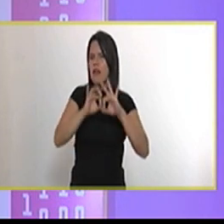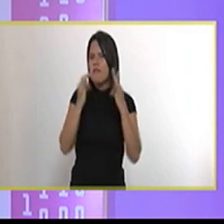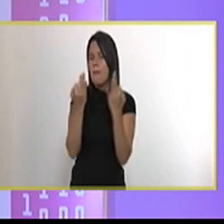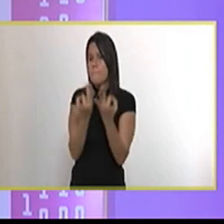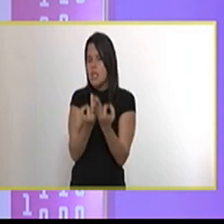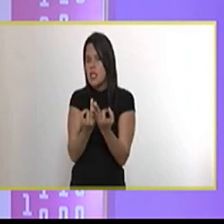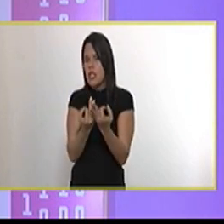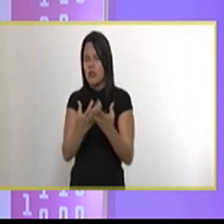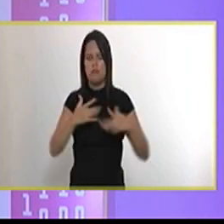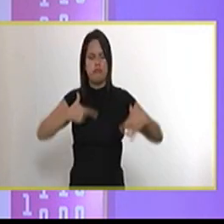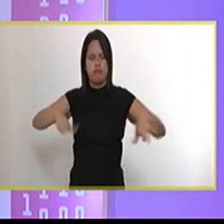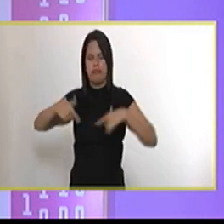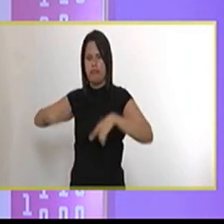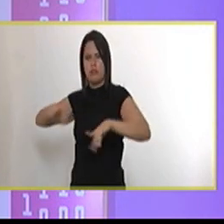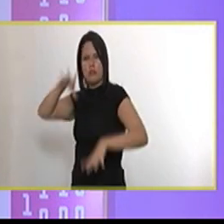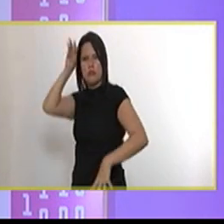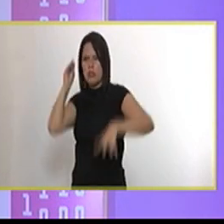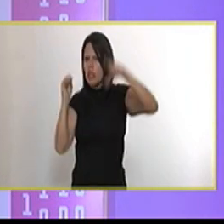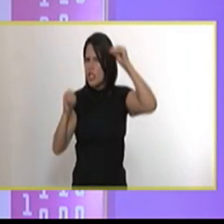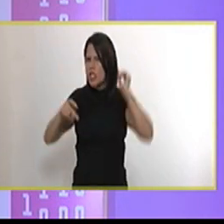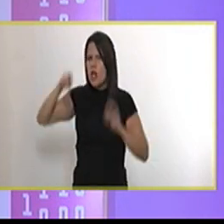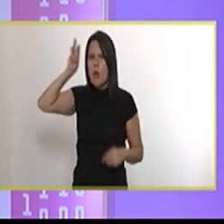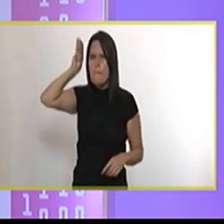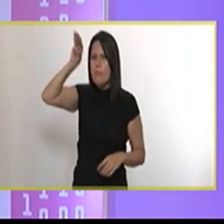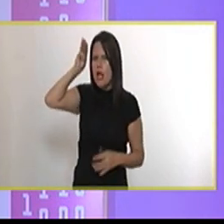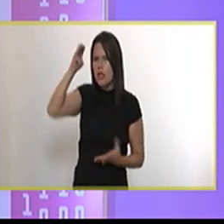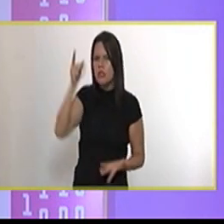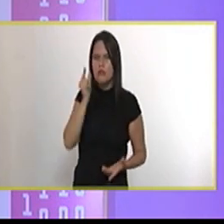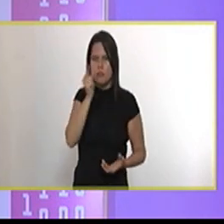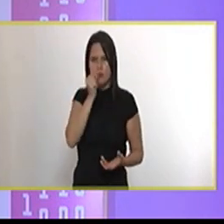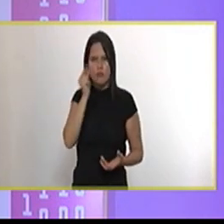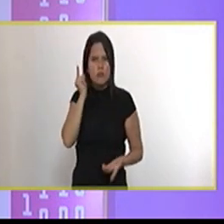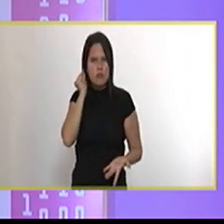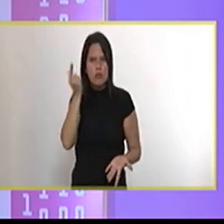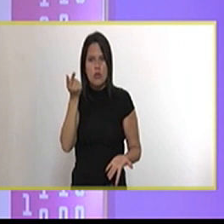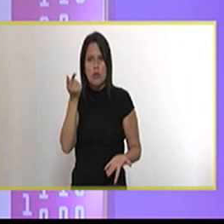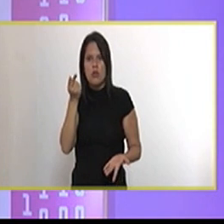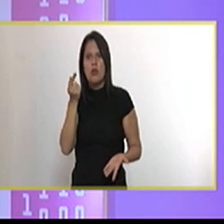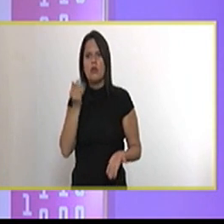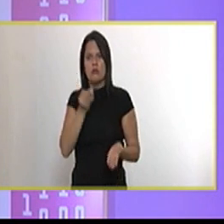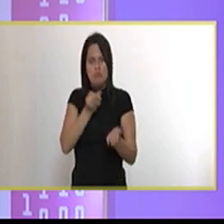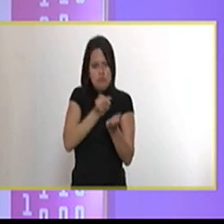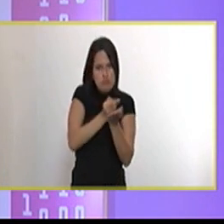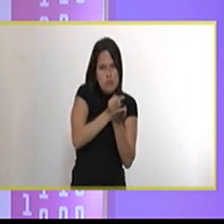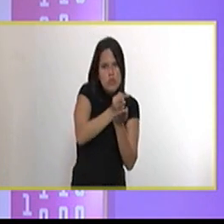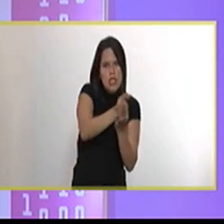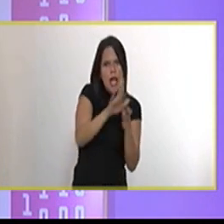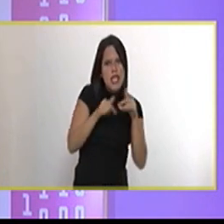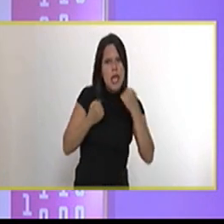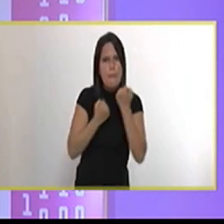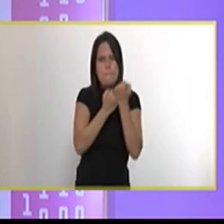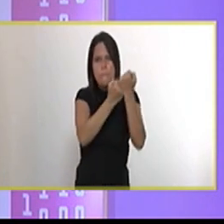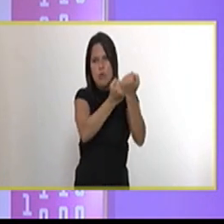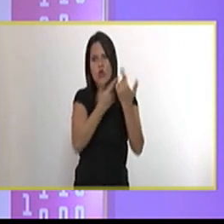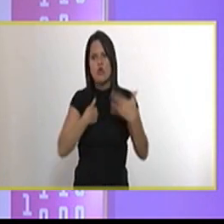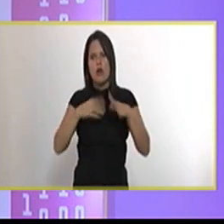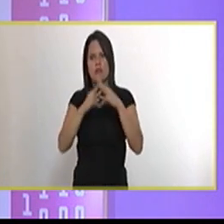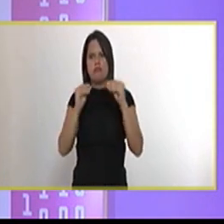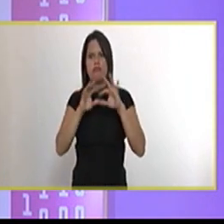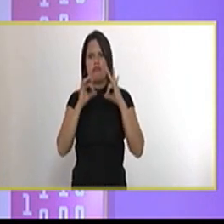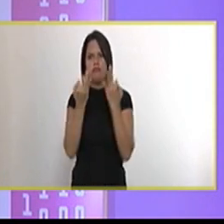de aprendizaje y en los maestros y las maestras como guías y apoyo a esta